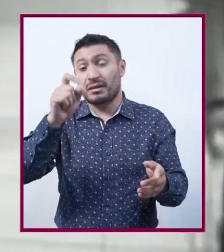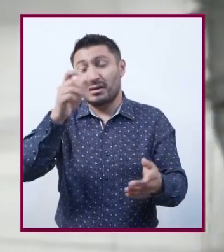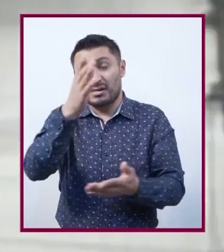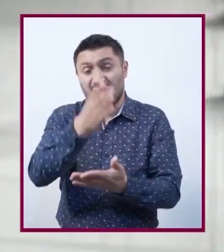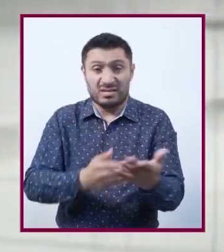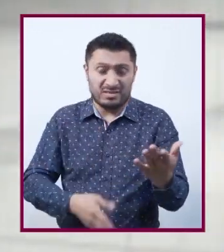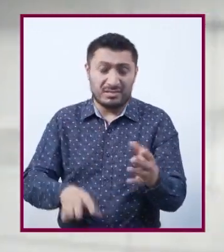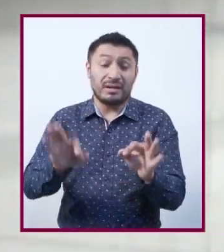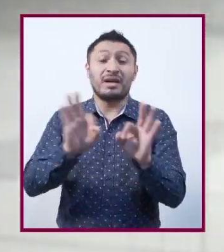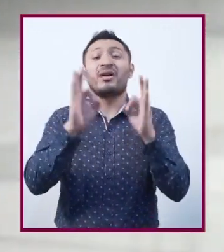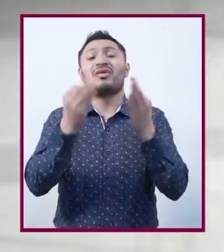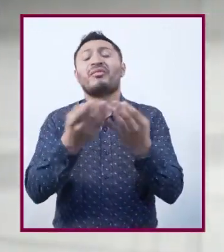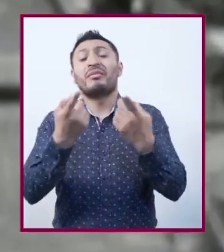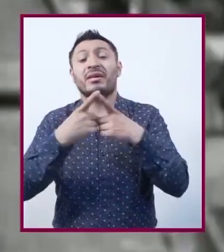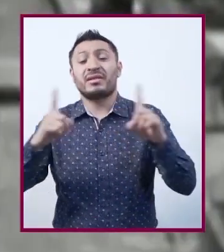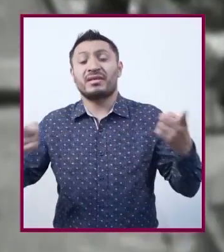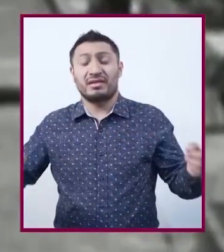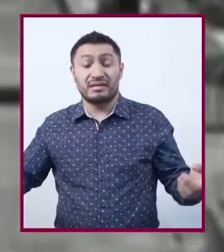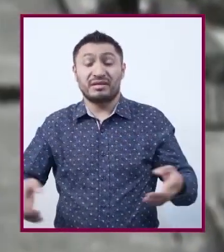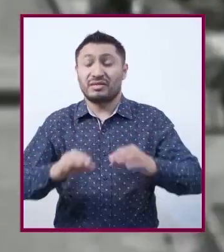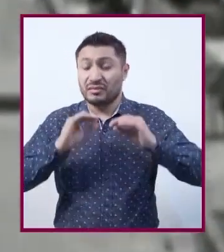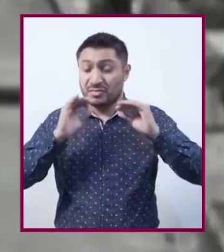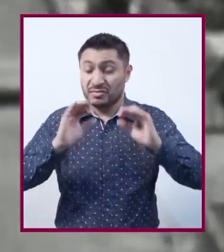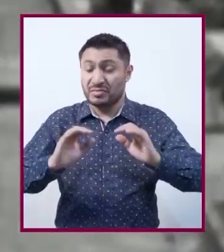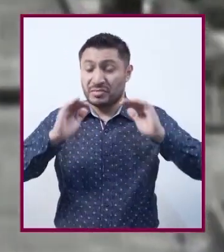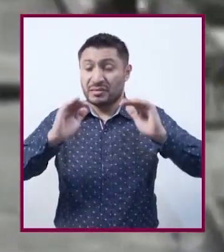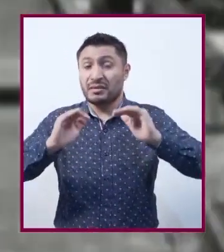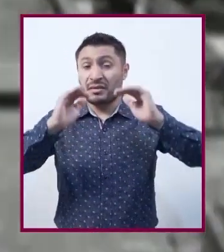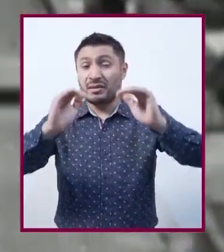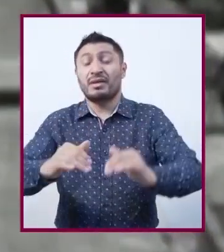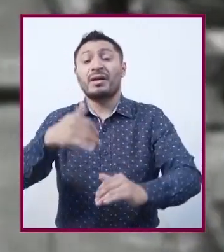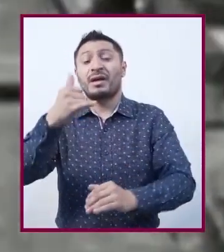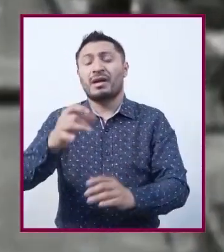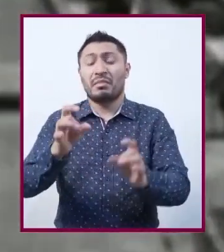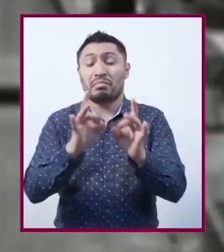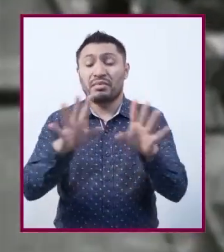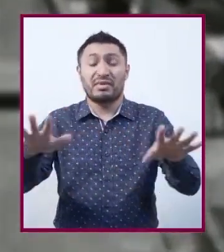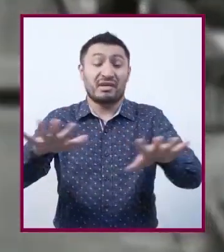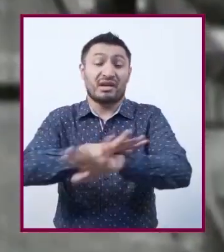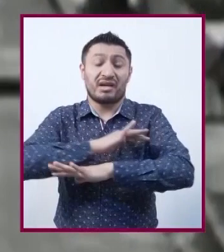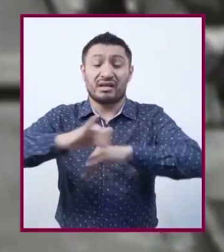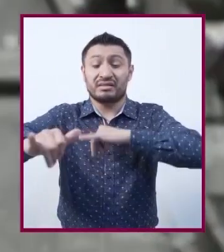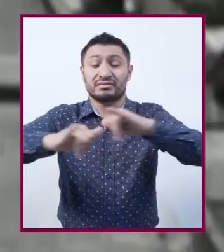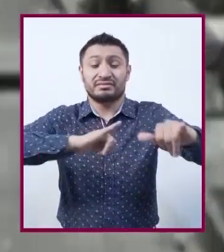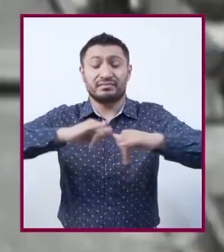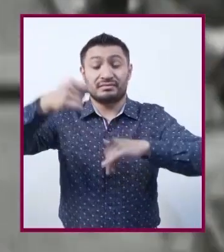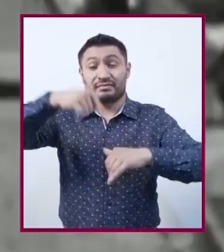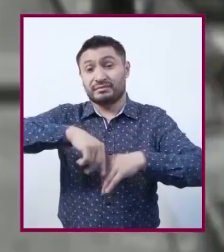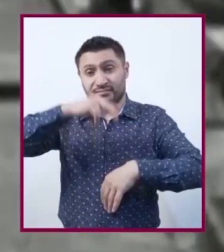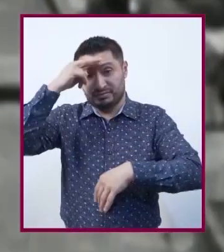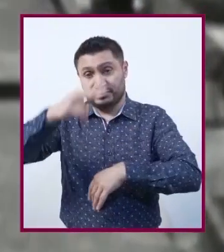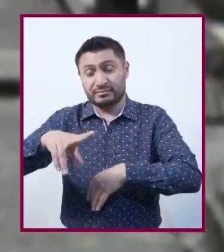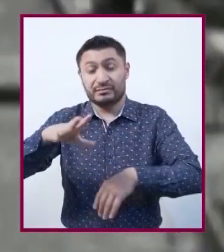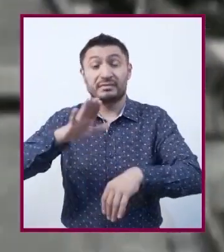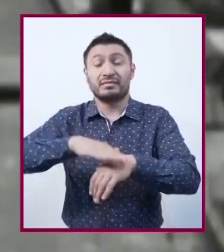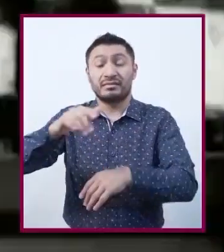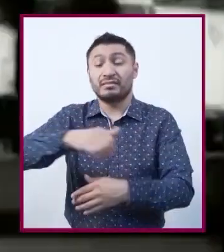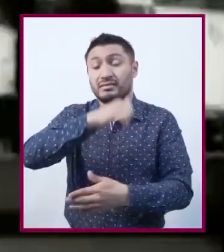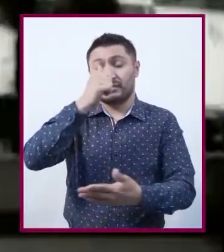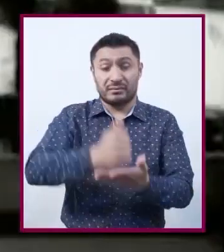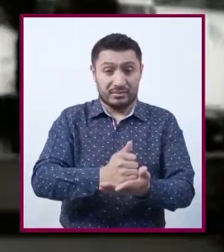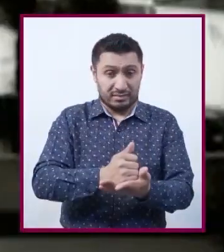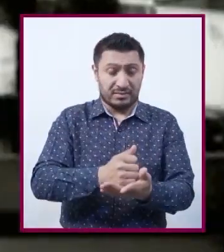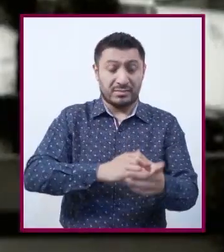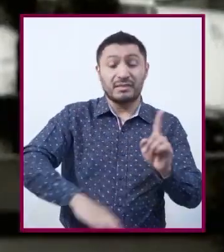de desarrollo estabilizador y la explosión demográfica que se vivió en el país, sobre todo en la zona urbana,